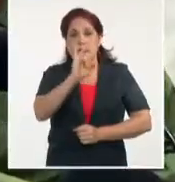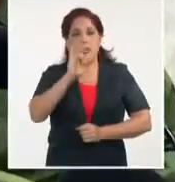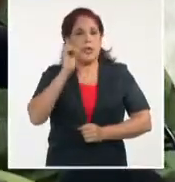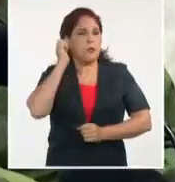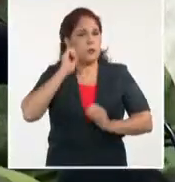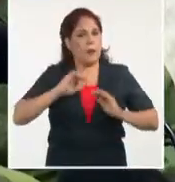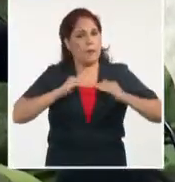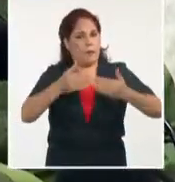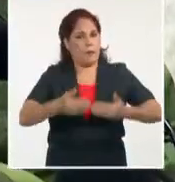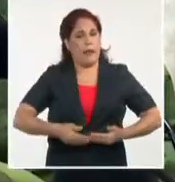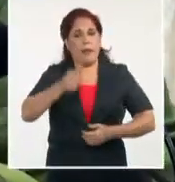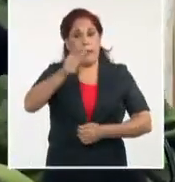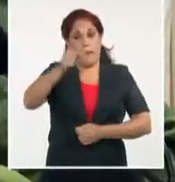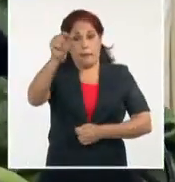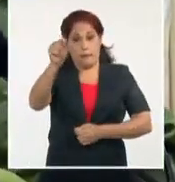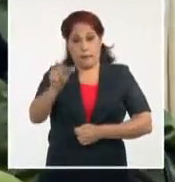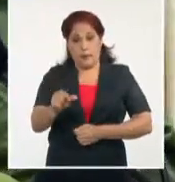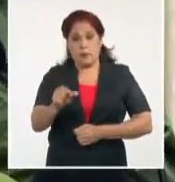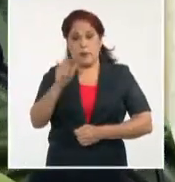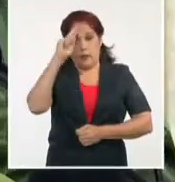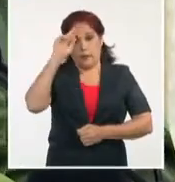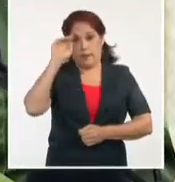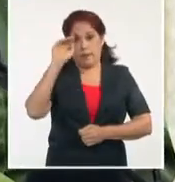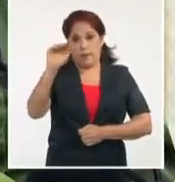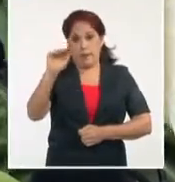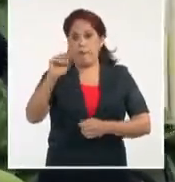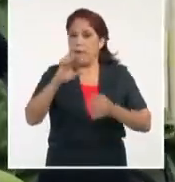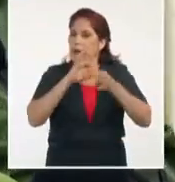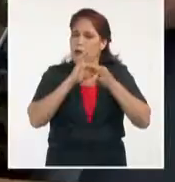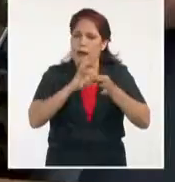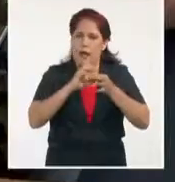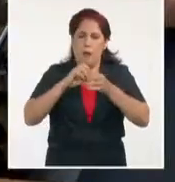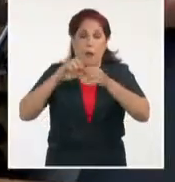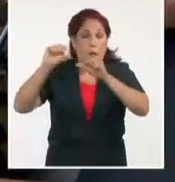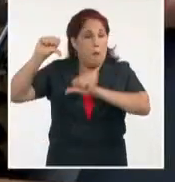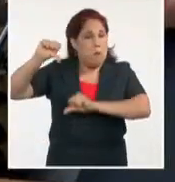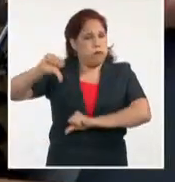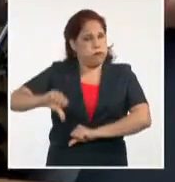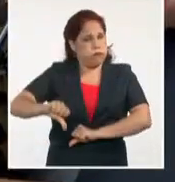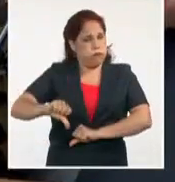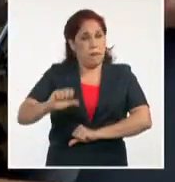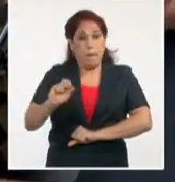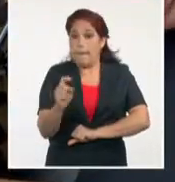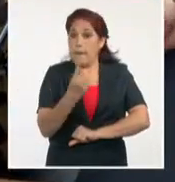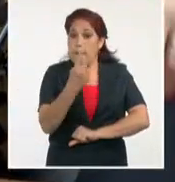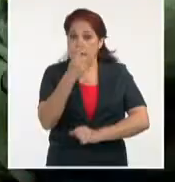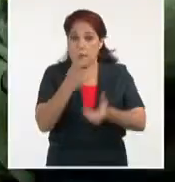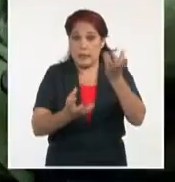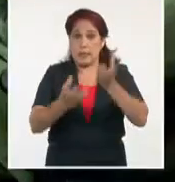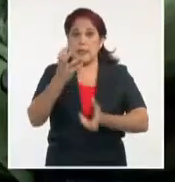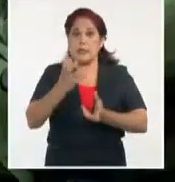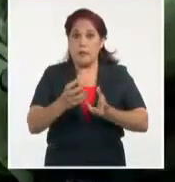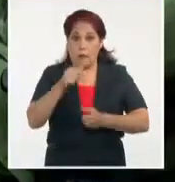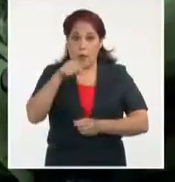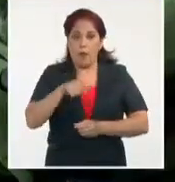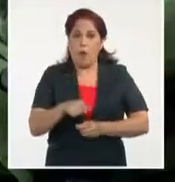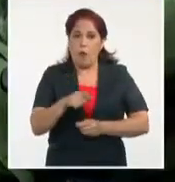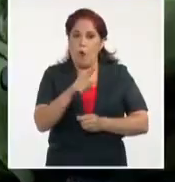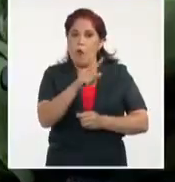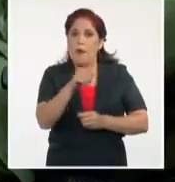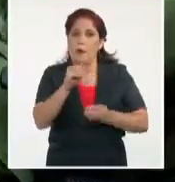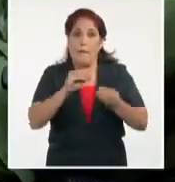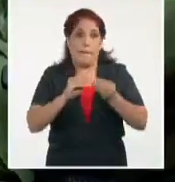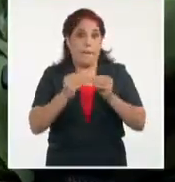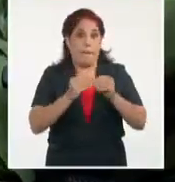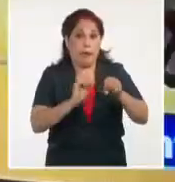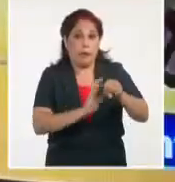y 10 personas permanecen en estado grave y crítico. Por vez primera, Cienfuegos rebasó hoy el centenar de contagios con el